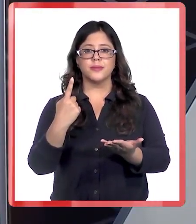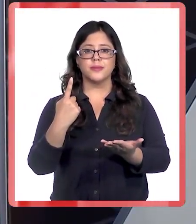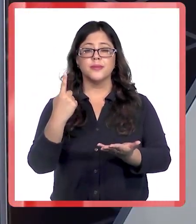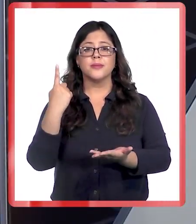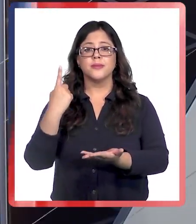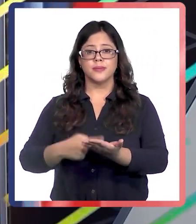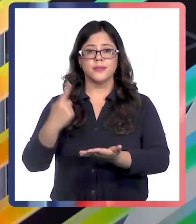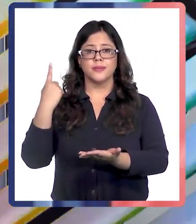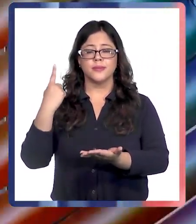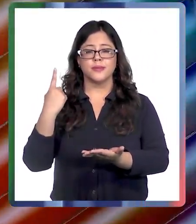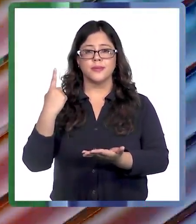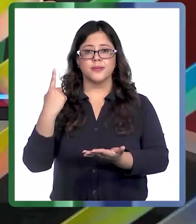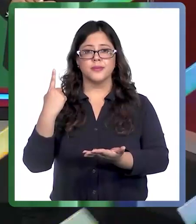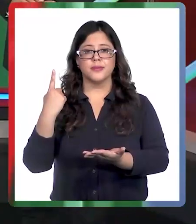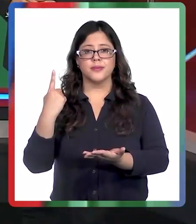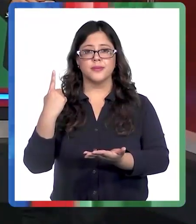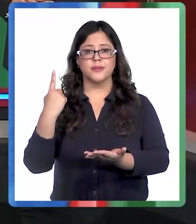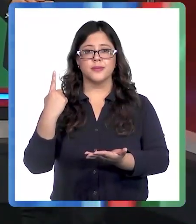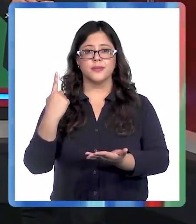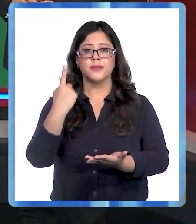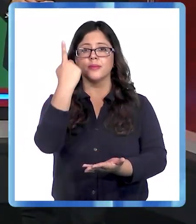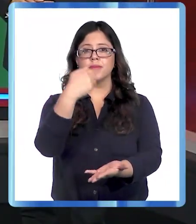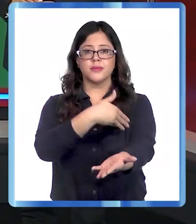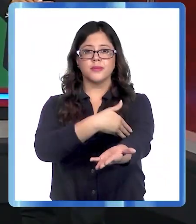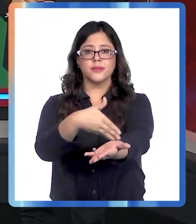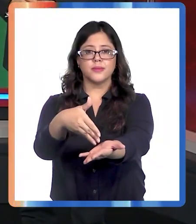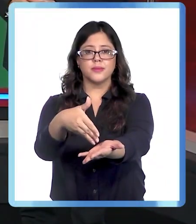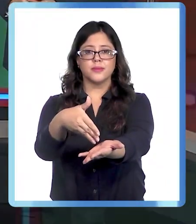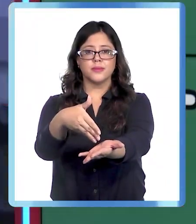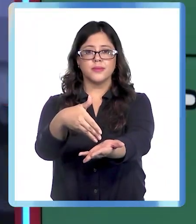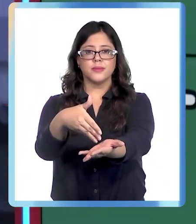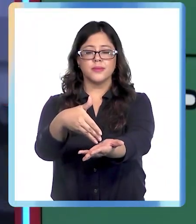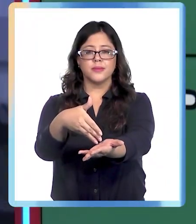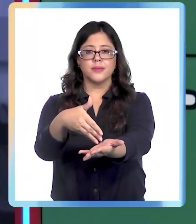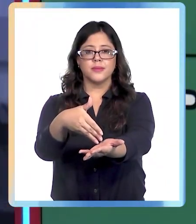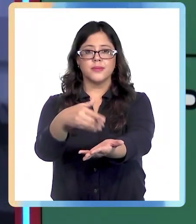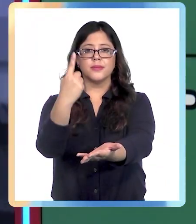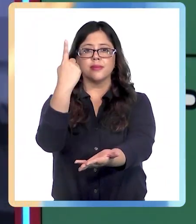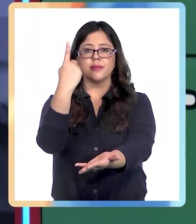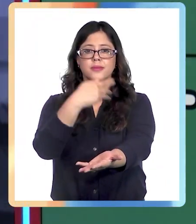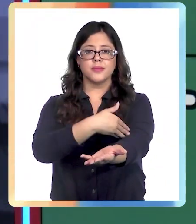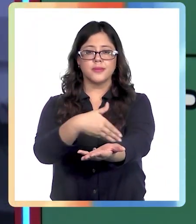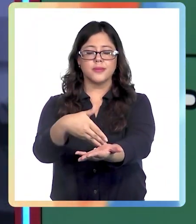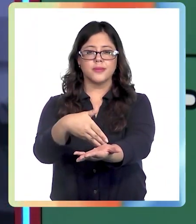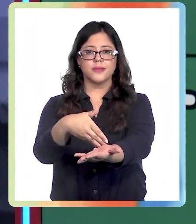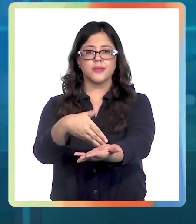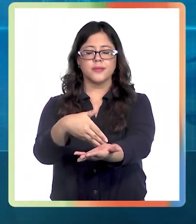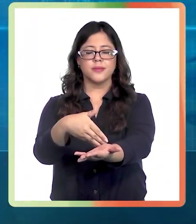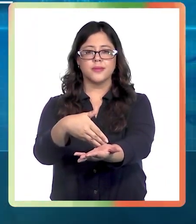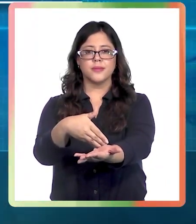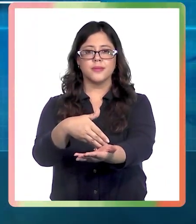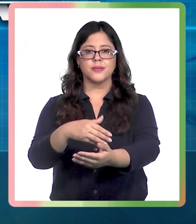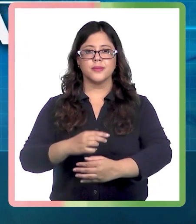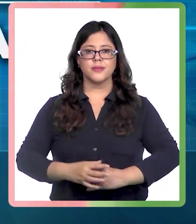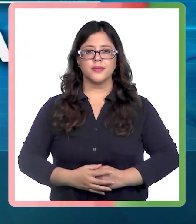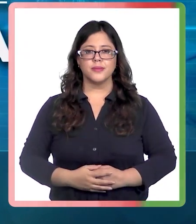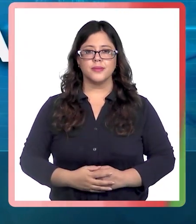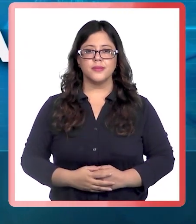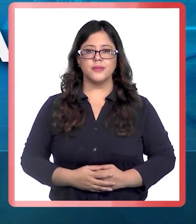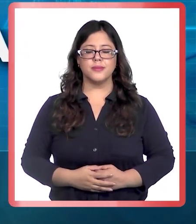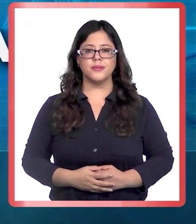1000. 1 millón. 1 millón.